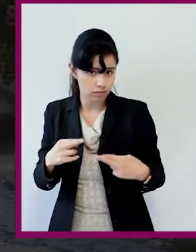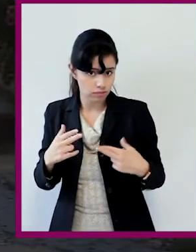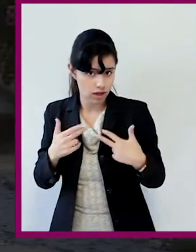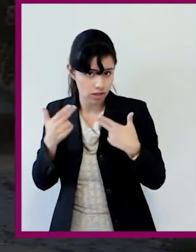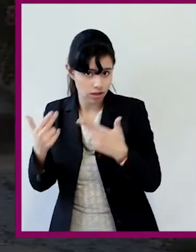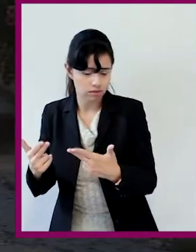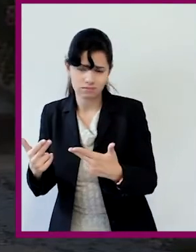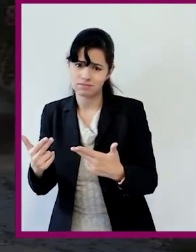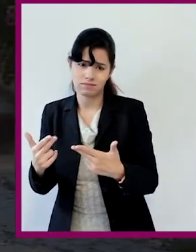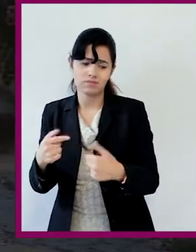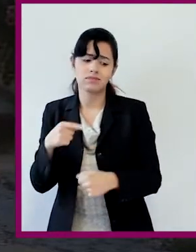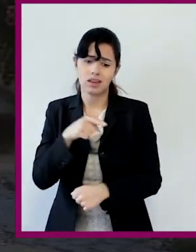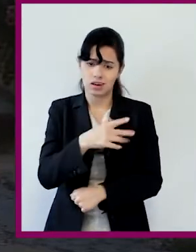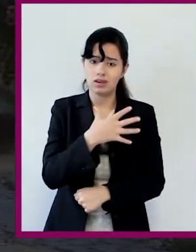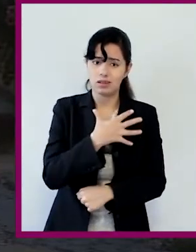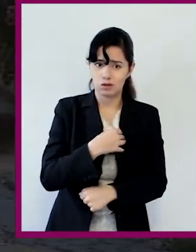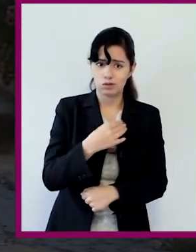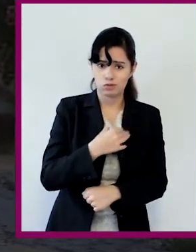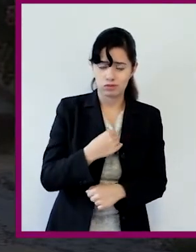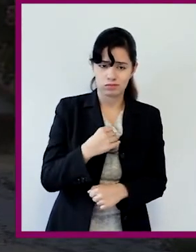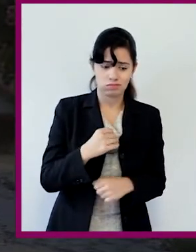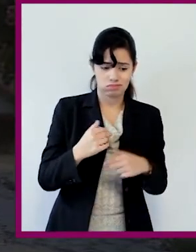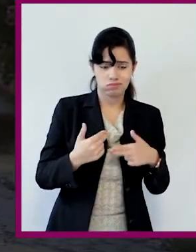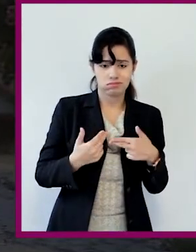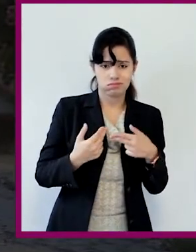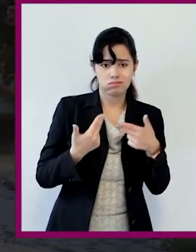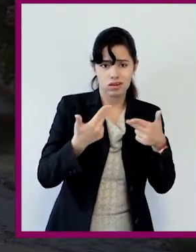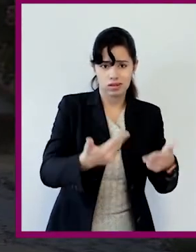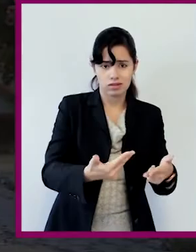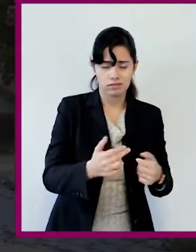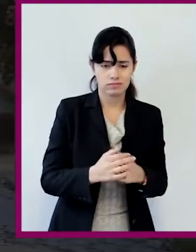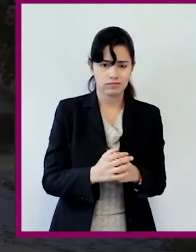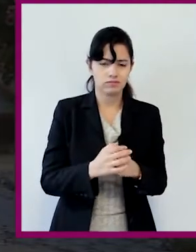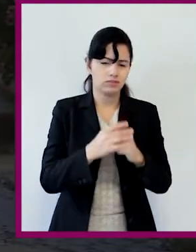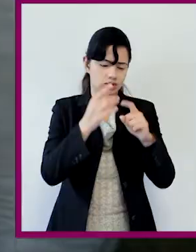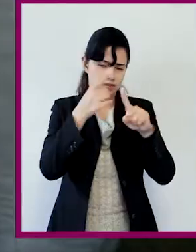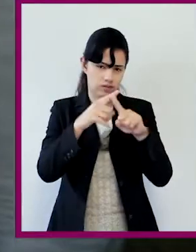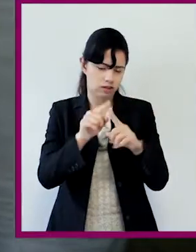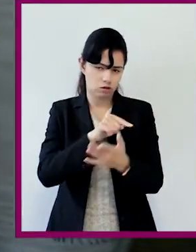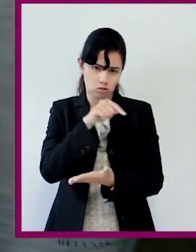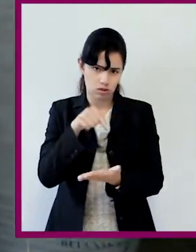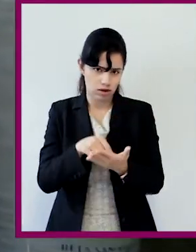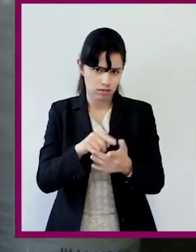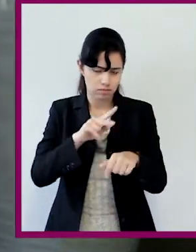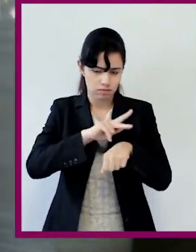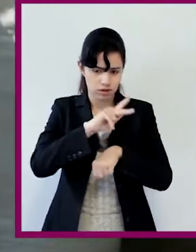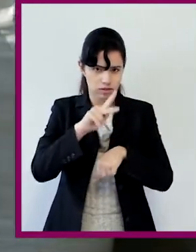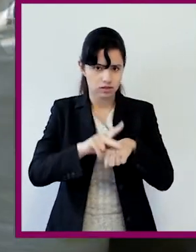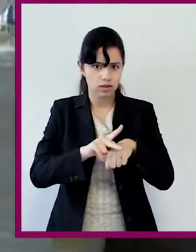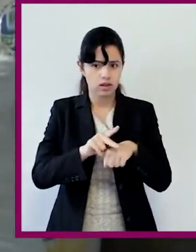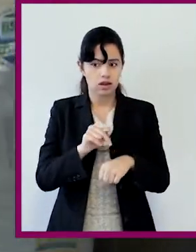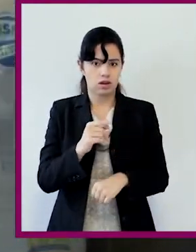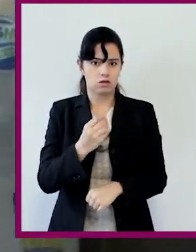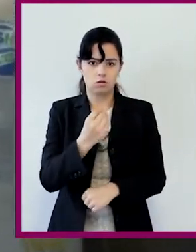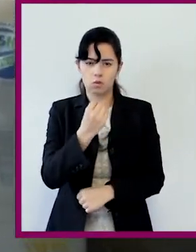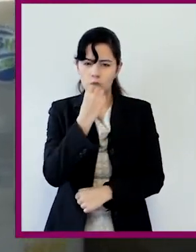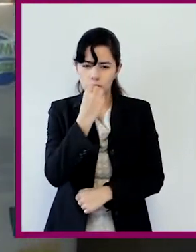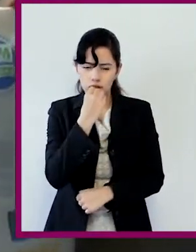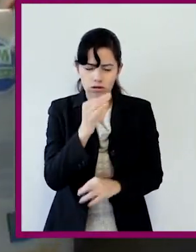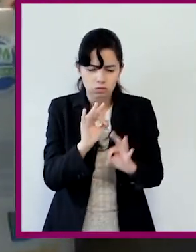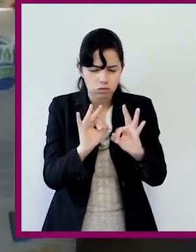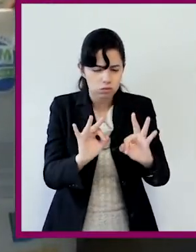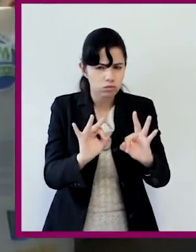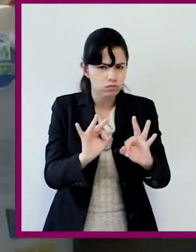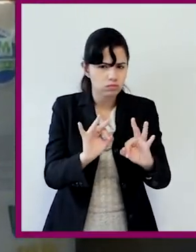hijo, etcétera, en distintos lugares en el país. El mejor alimento es para los varones porque van